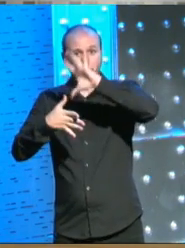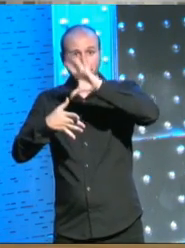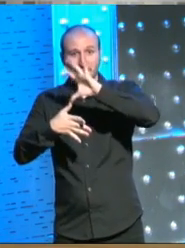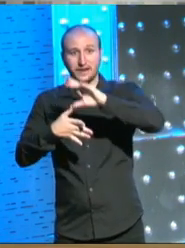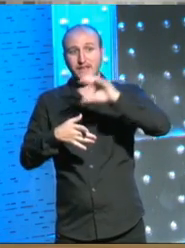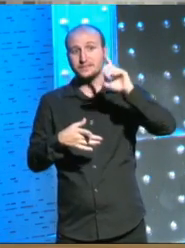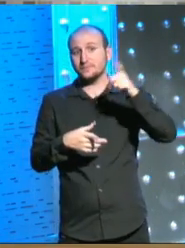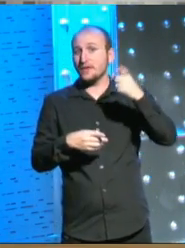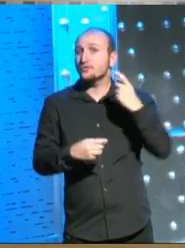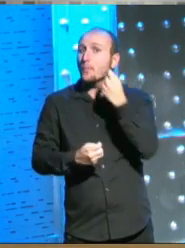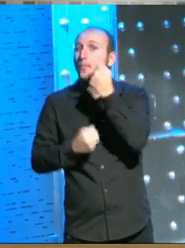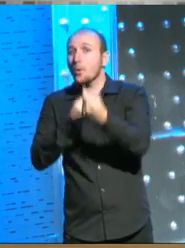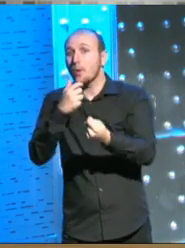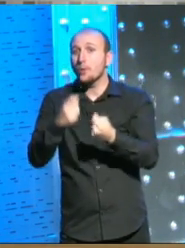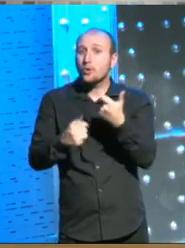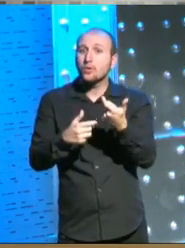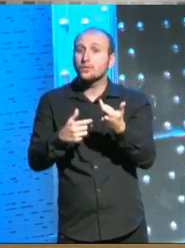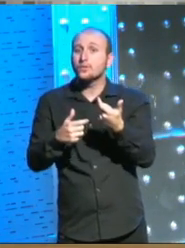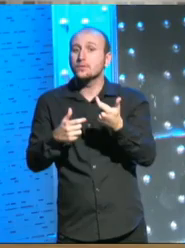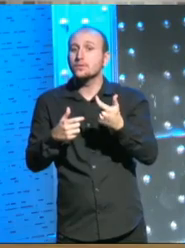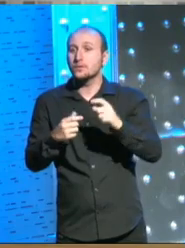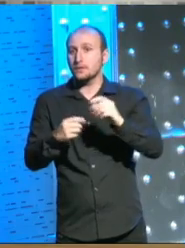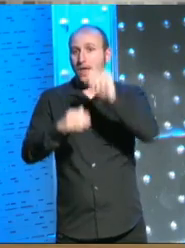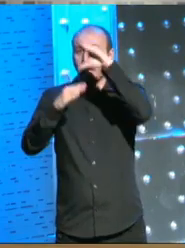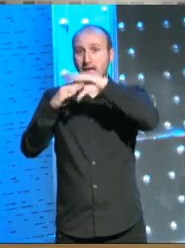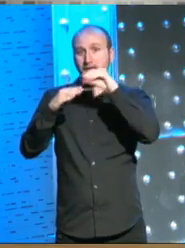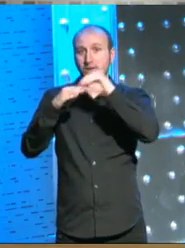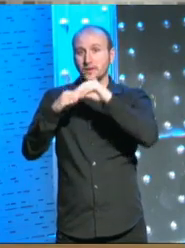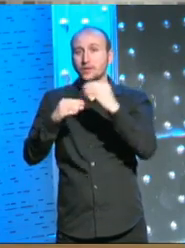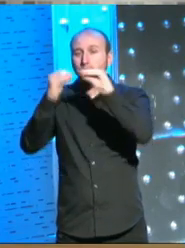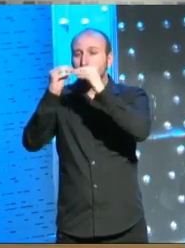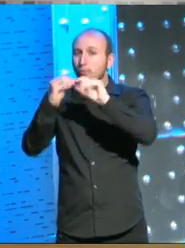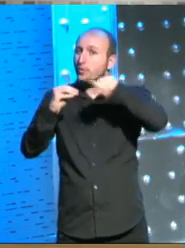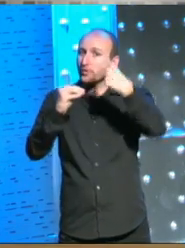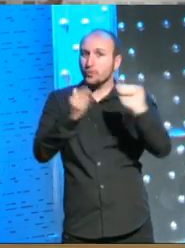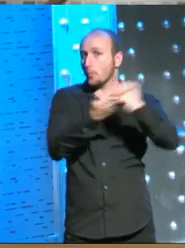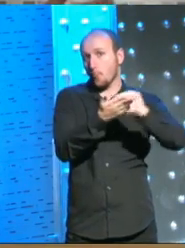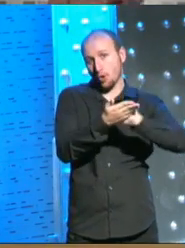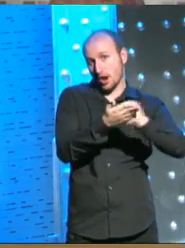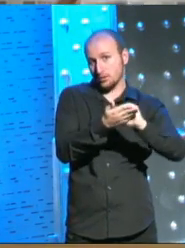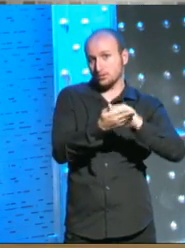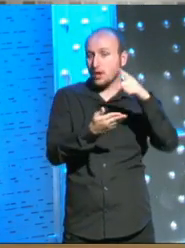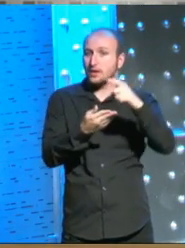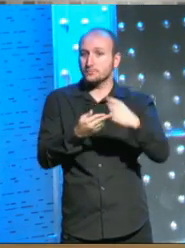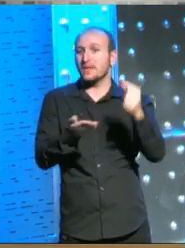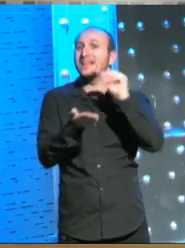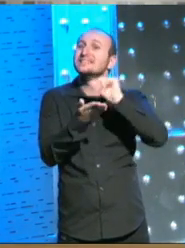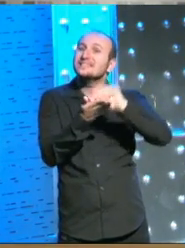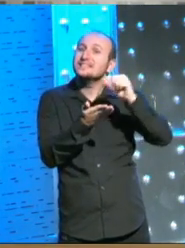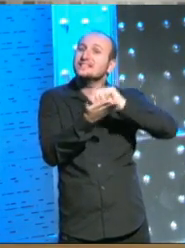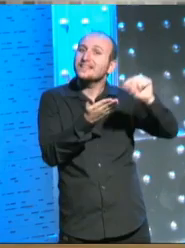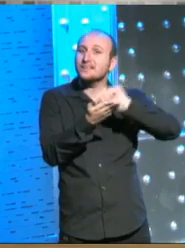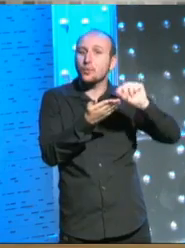Rey, lo que hacían es que una vez usado el vídeo lo borraban, y con lo cual hemos perdido millones de testimonios interesantísimos de la